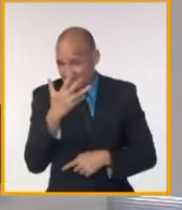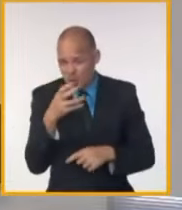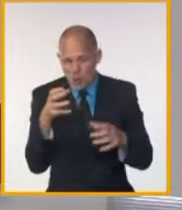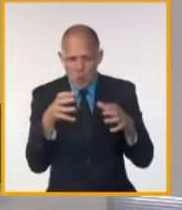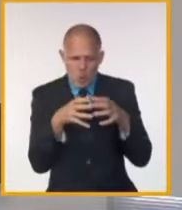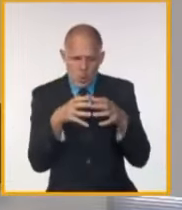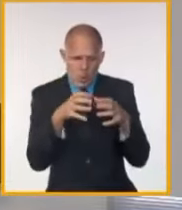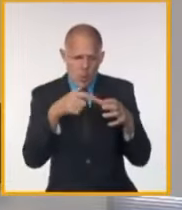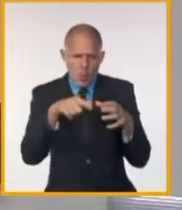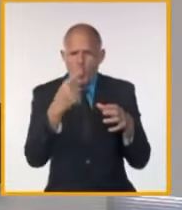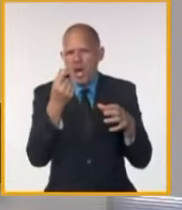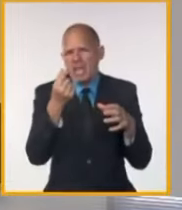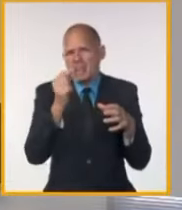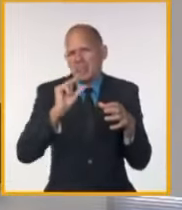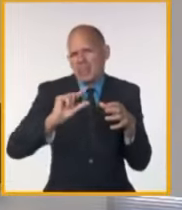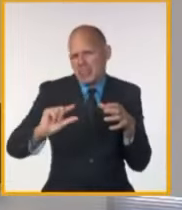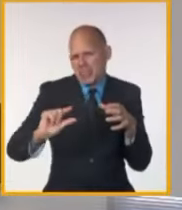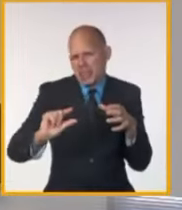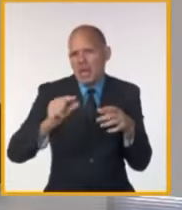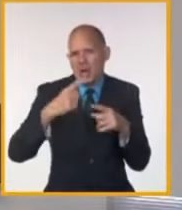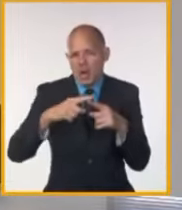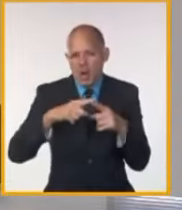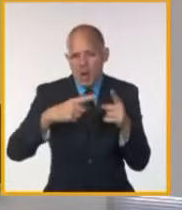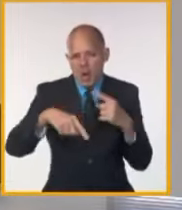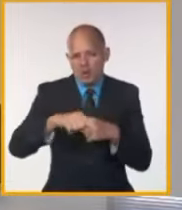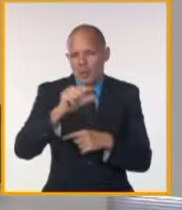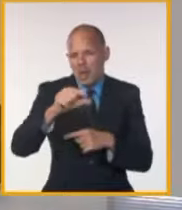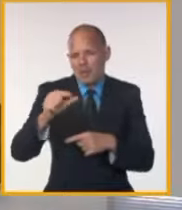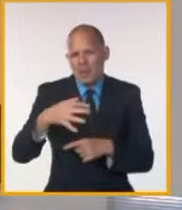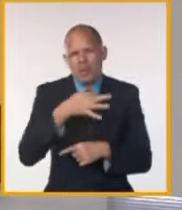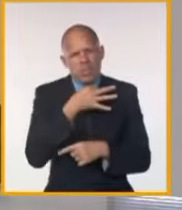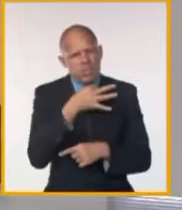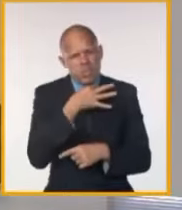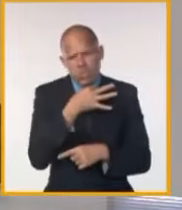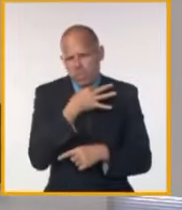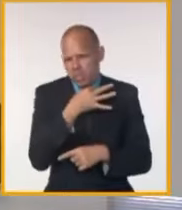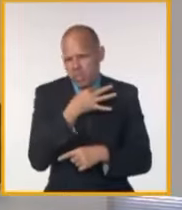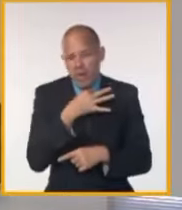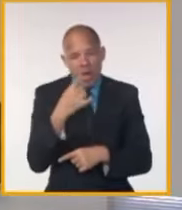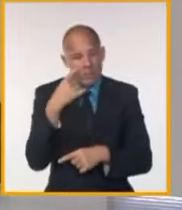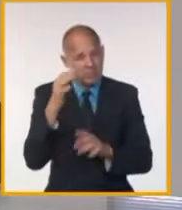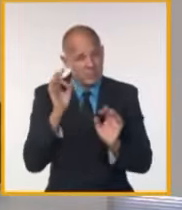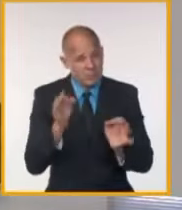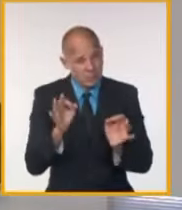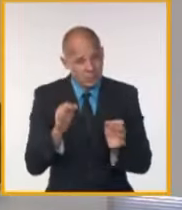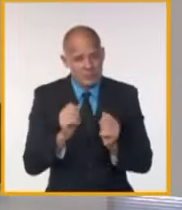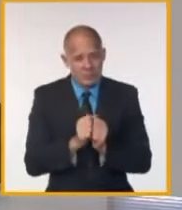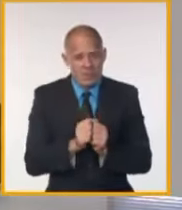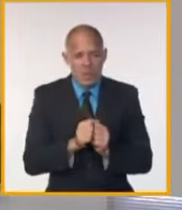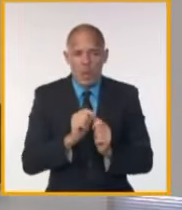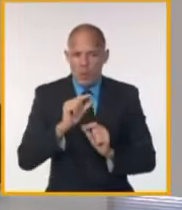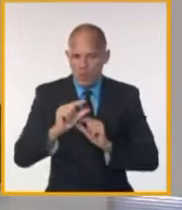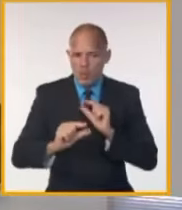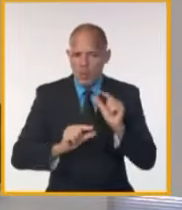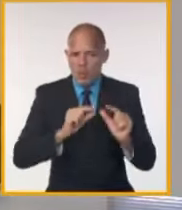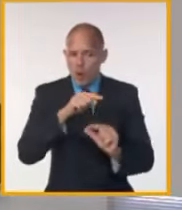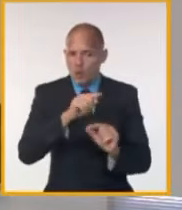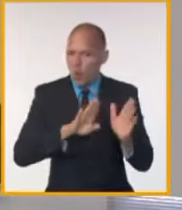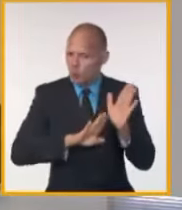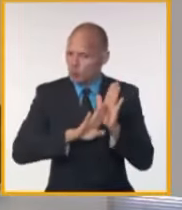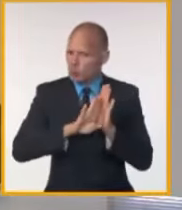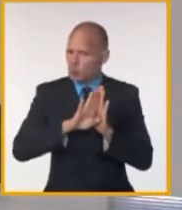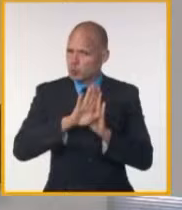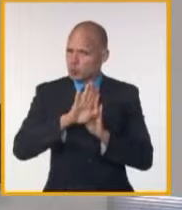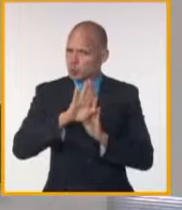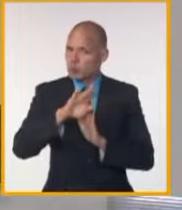menos ingresos eh las clases más desfavorecidas socialmente en la Argentina que pudieron acceder por primera vez a la educación